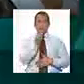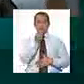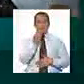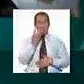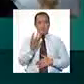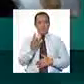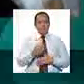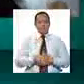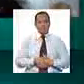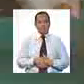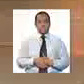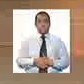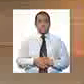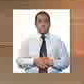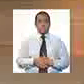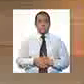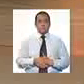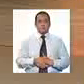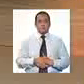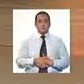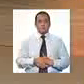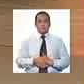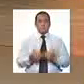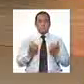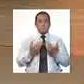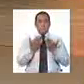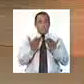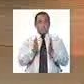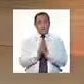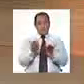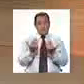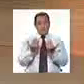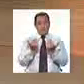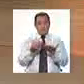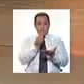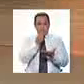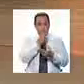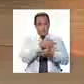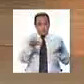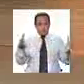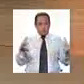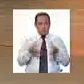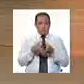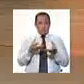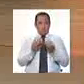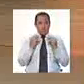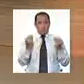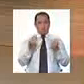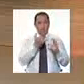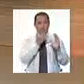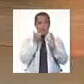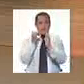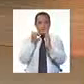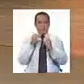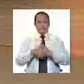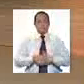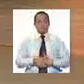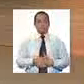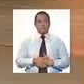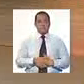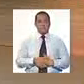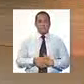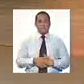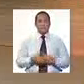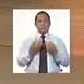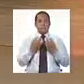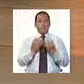papa. Y disfrutamos, Lizeth trae algunos platos aquí para disfrutar con los muchachos, con los camarógrafos.